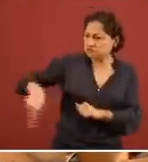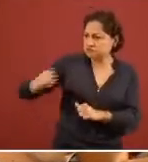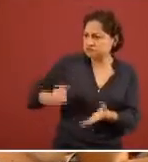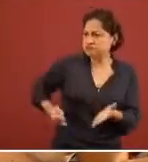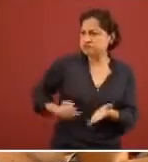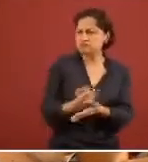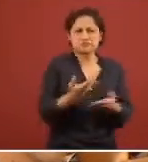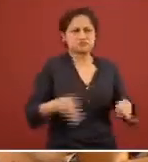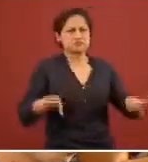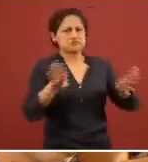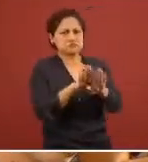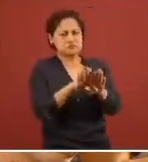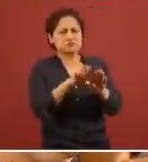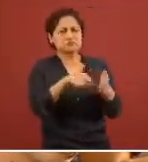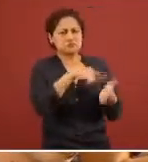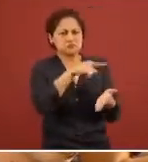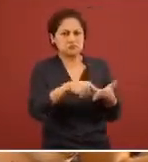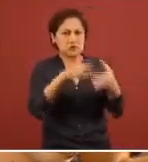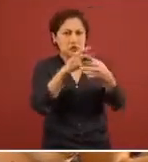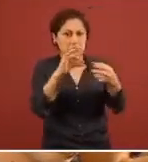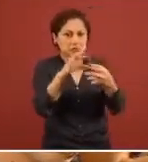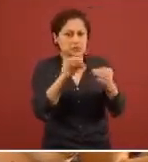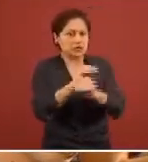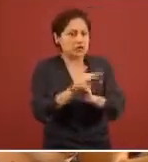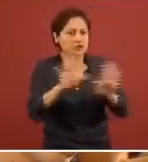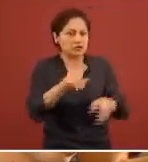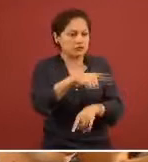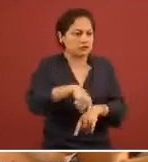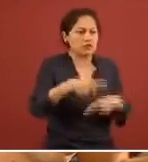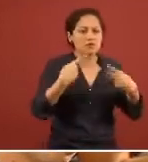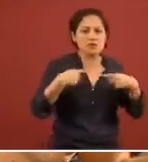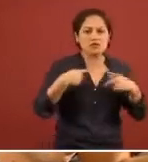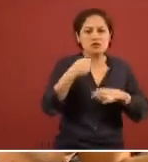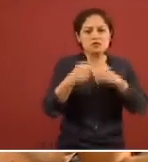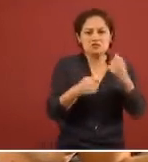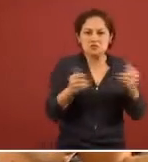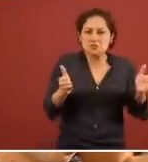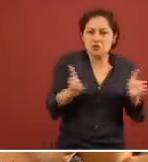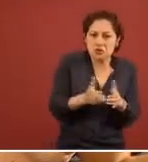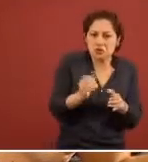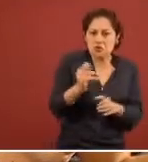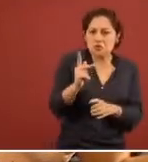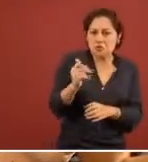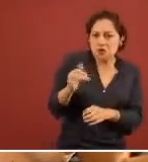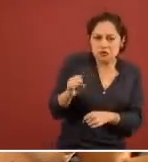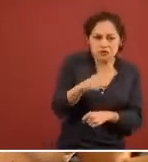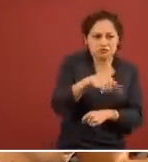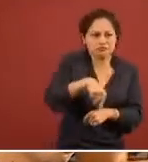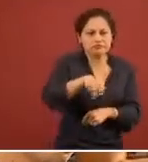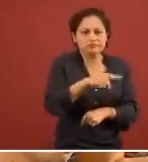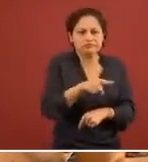las tienditas, ¿no?, que es la que más se hace la pregunta. También considerando que pues